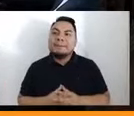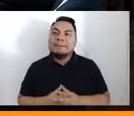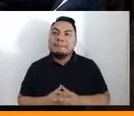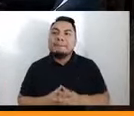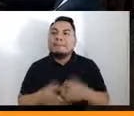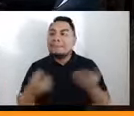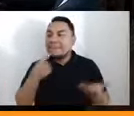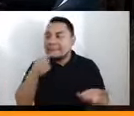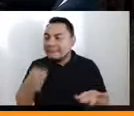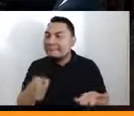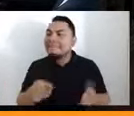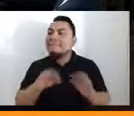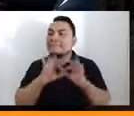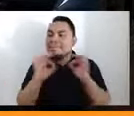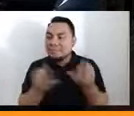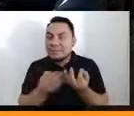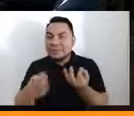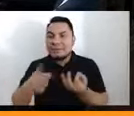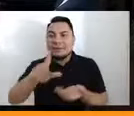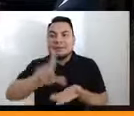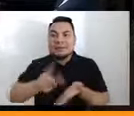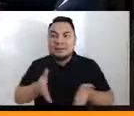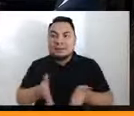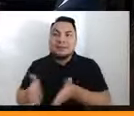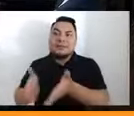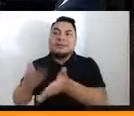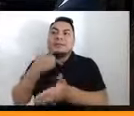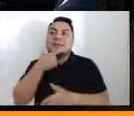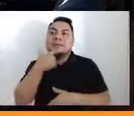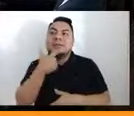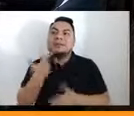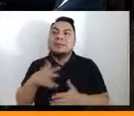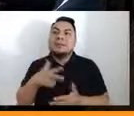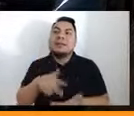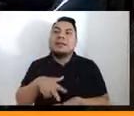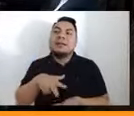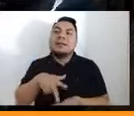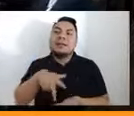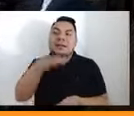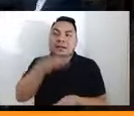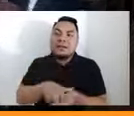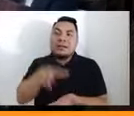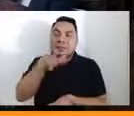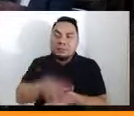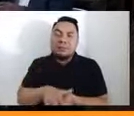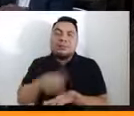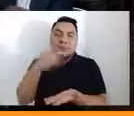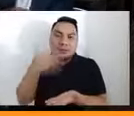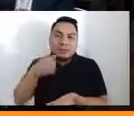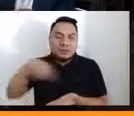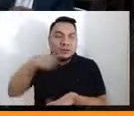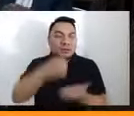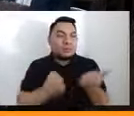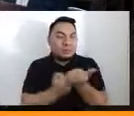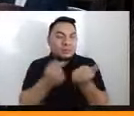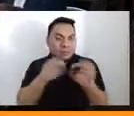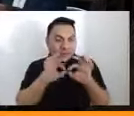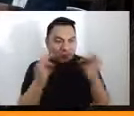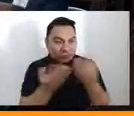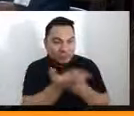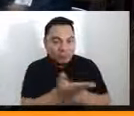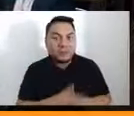asaltaron una familia de línea amarilla se ha probado una emoción aunque sea de respaldo a esa